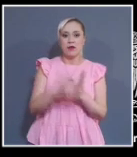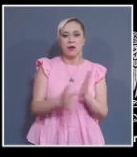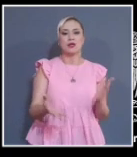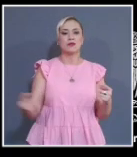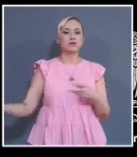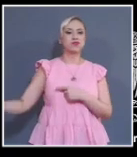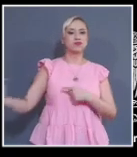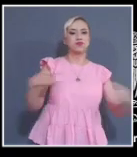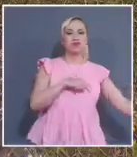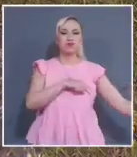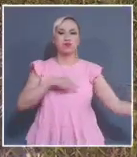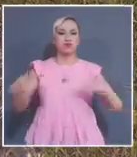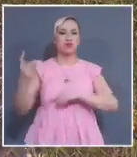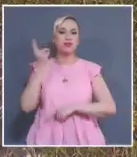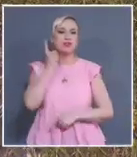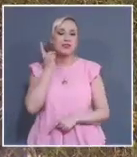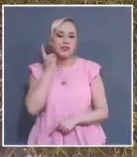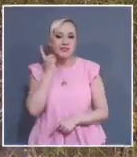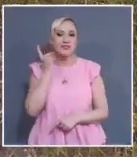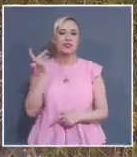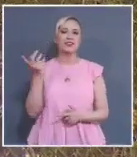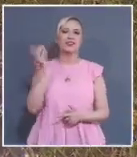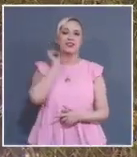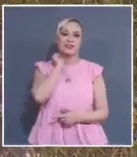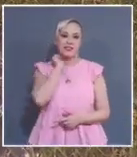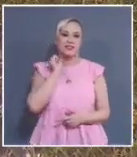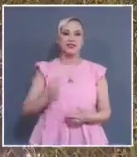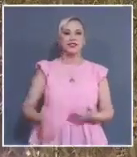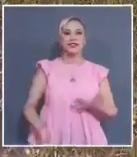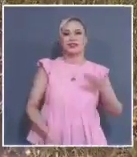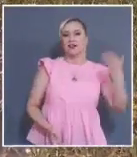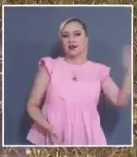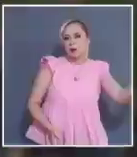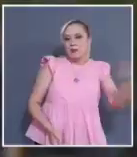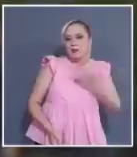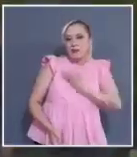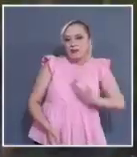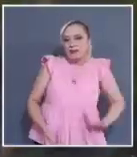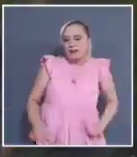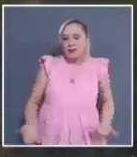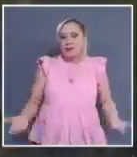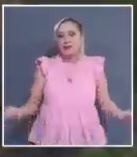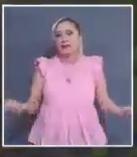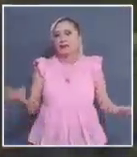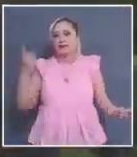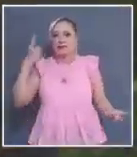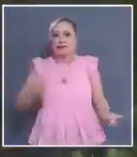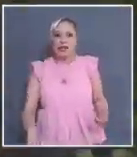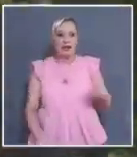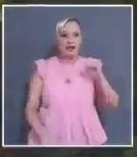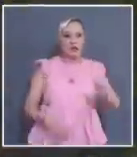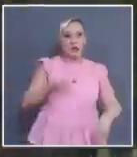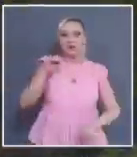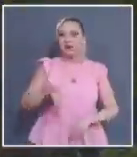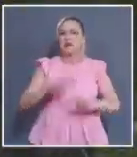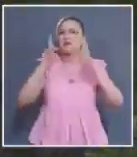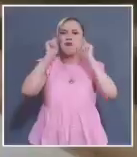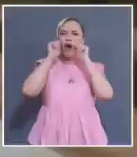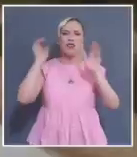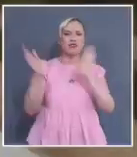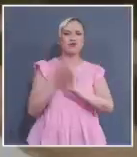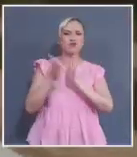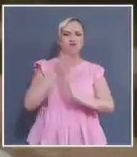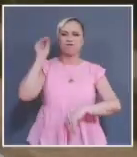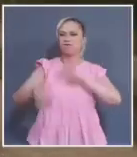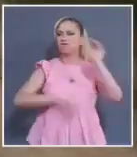del Ejecutivo en materia ambiental que pretenden generar un estado de excepción de la aplicación de las normas ambientales en las obras declaradas